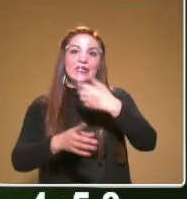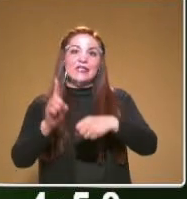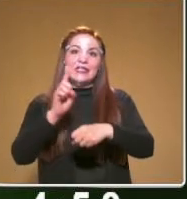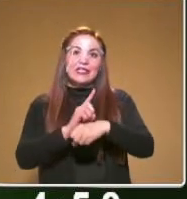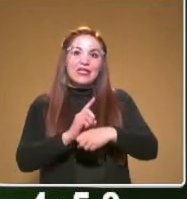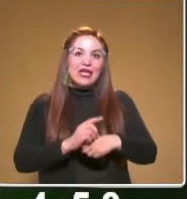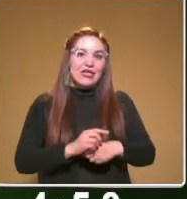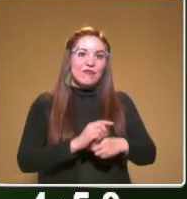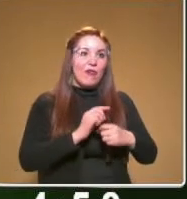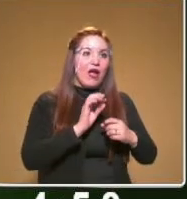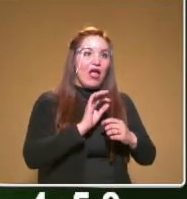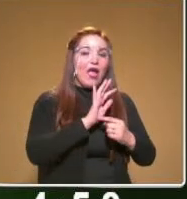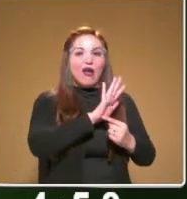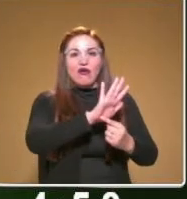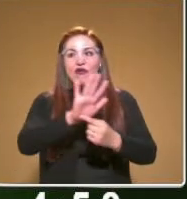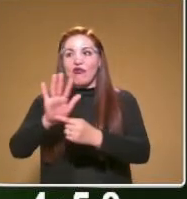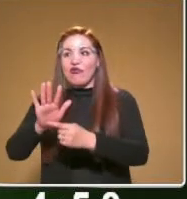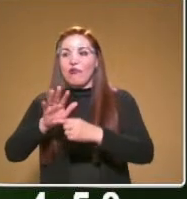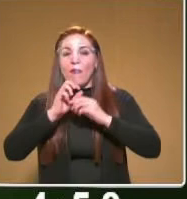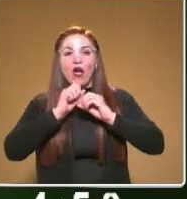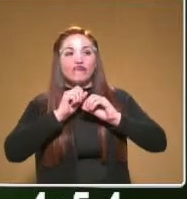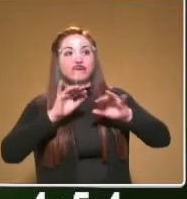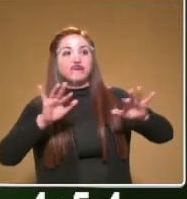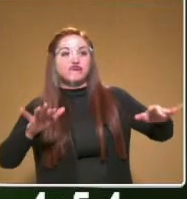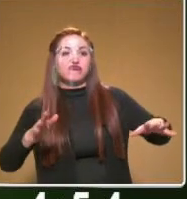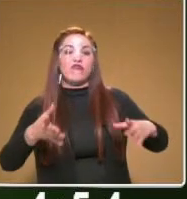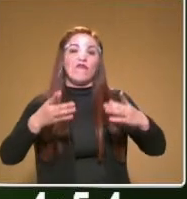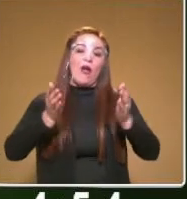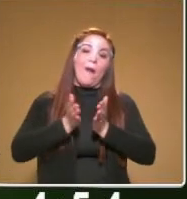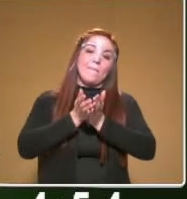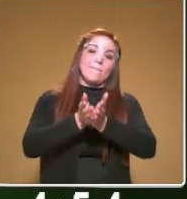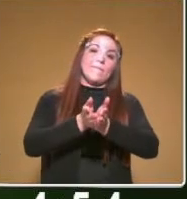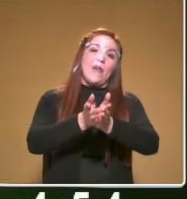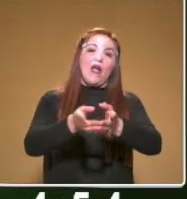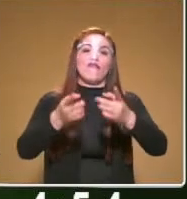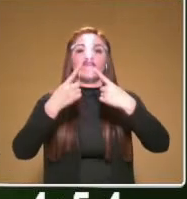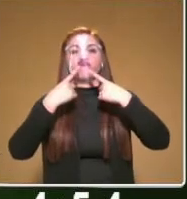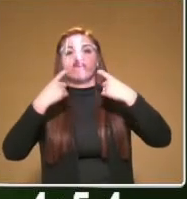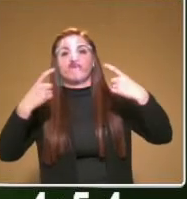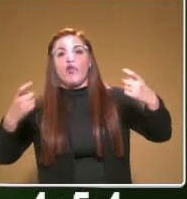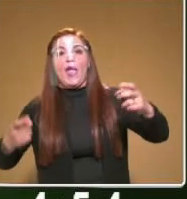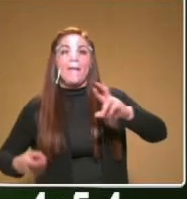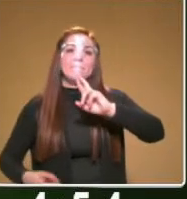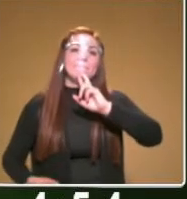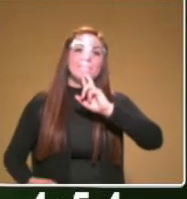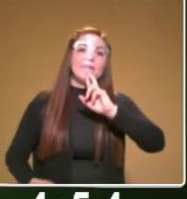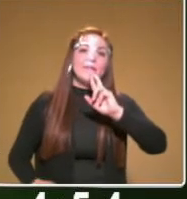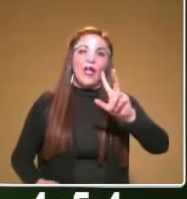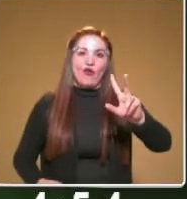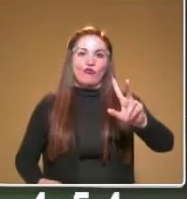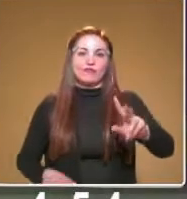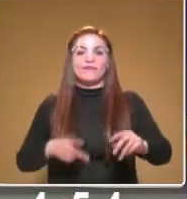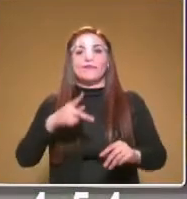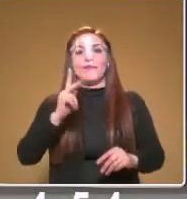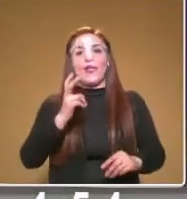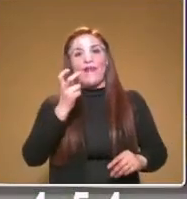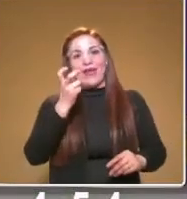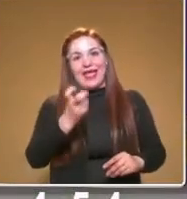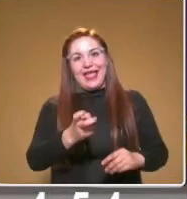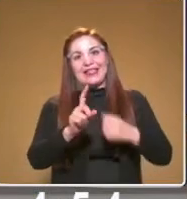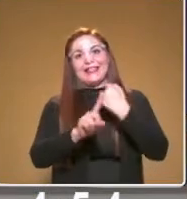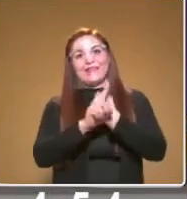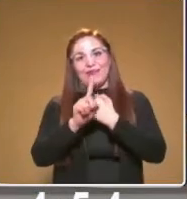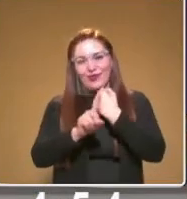y que saliera en periódicos o cosas similares que su barco era el más potente, pero obviamente todo esto, maestra,